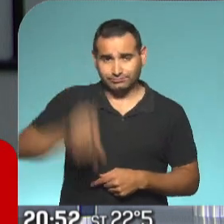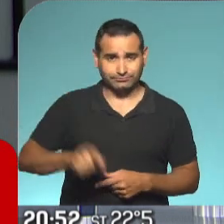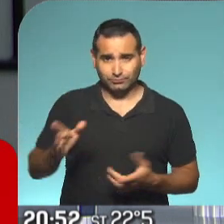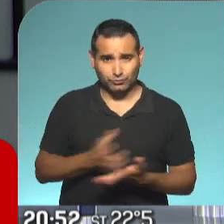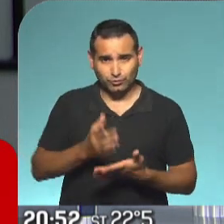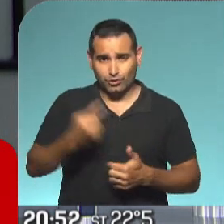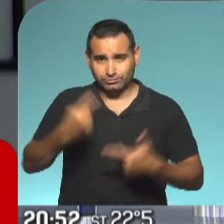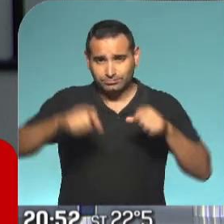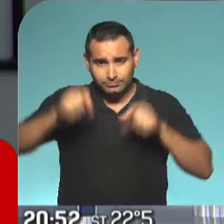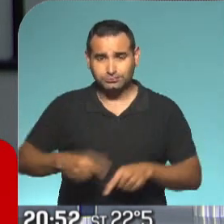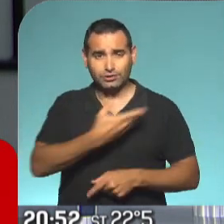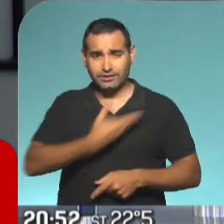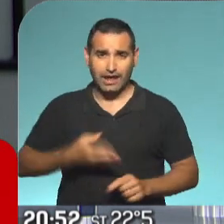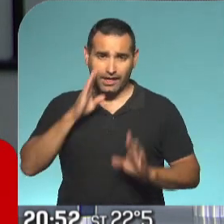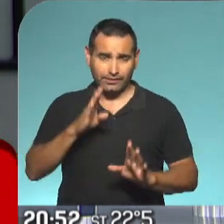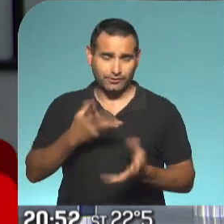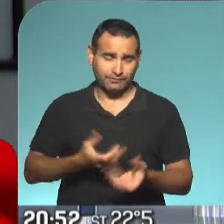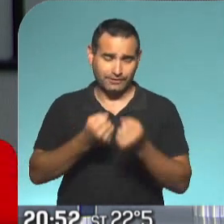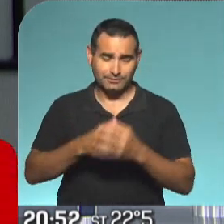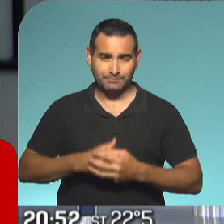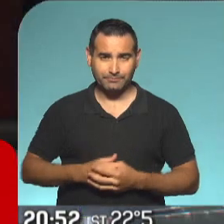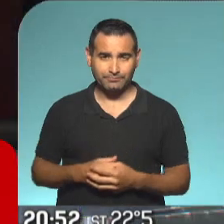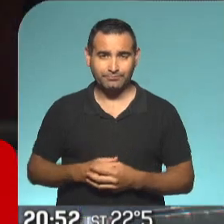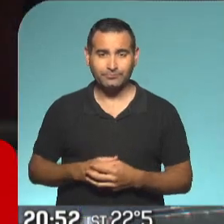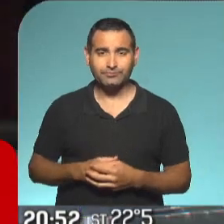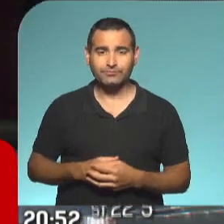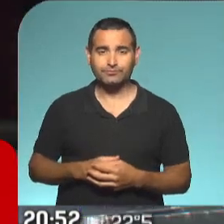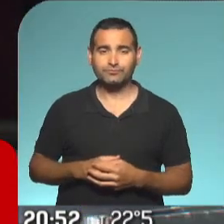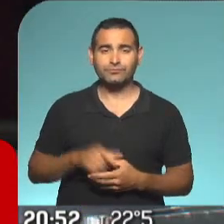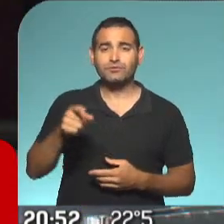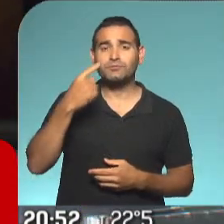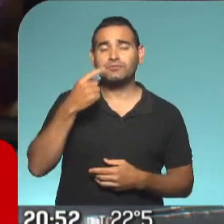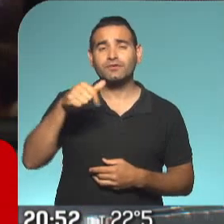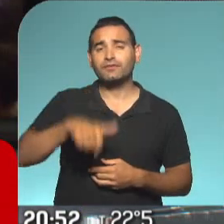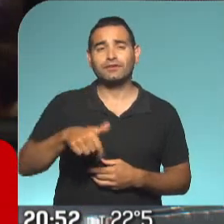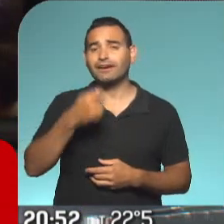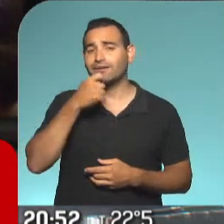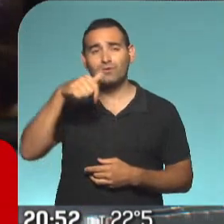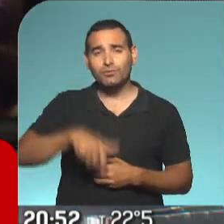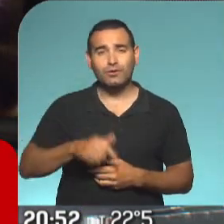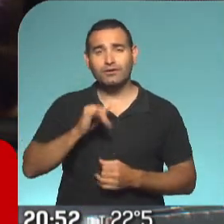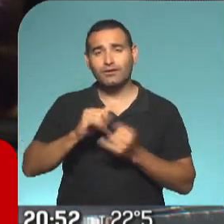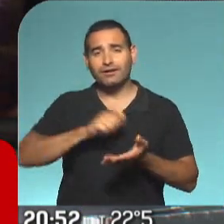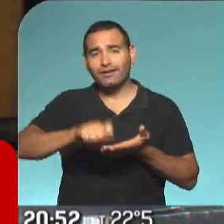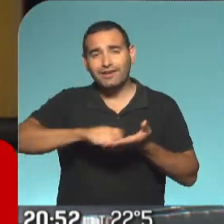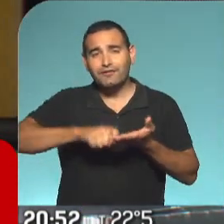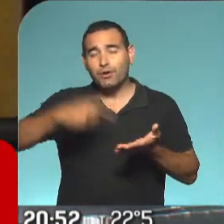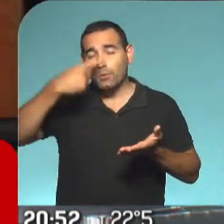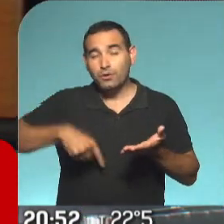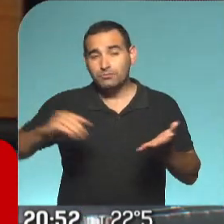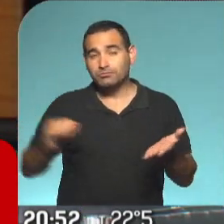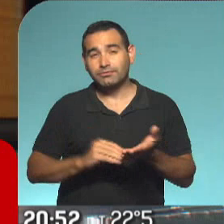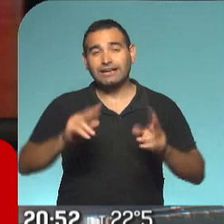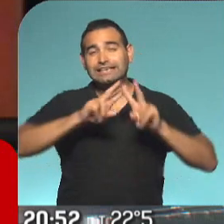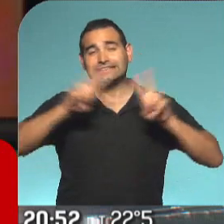un Estado defendiendo estos factores, ¿no? Si tuvieras que ponerle un título, haz de cuenta que estás terminando de escribir tu nota para mañana y me tenés que poner